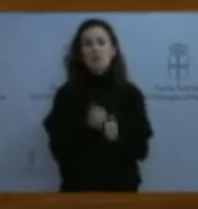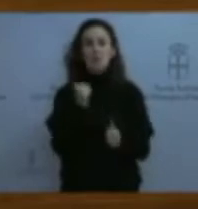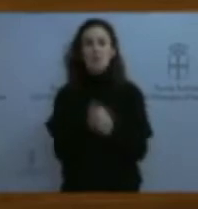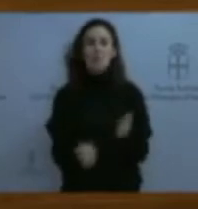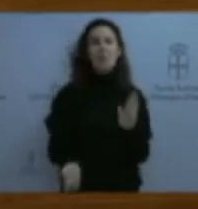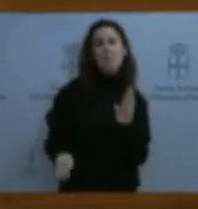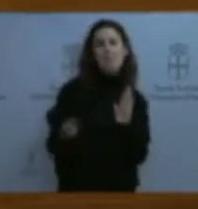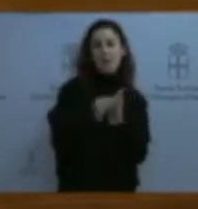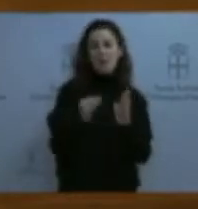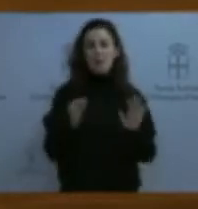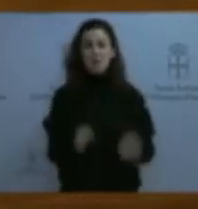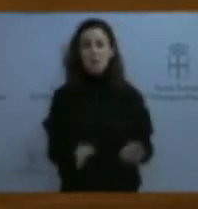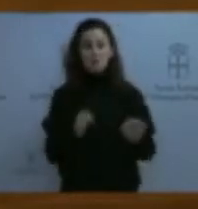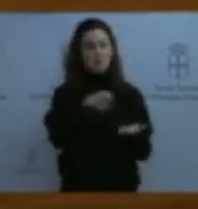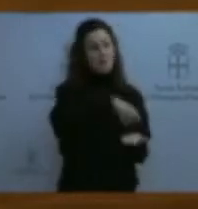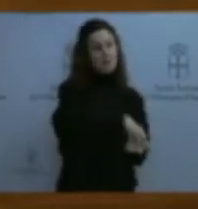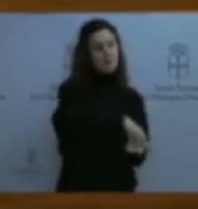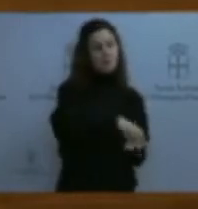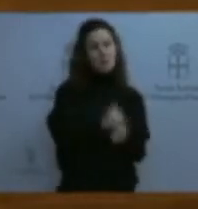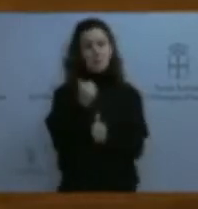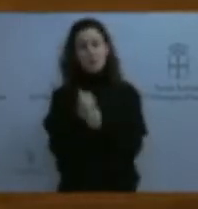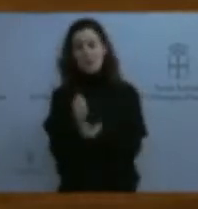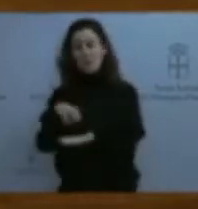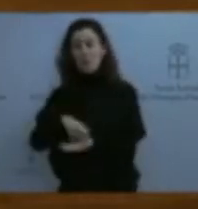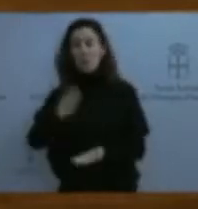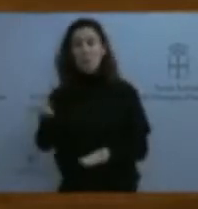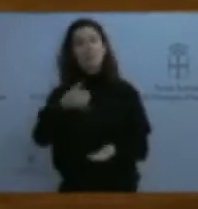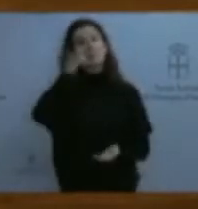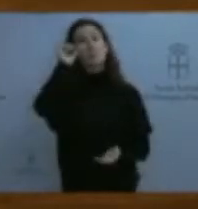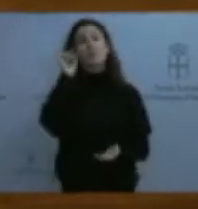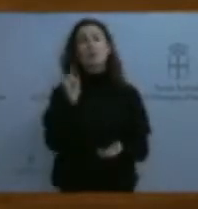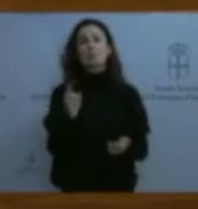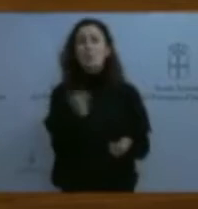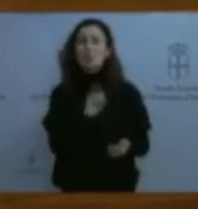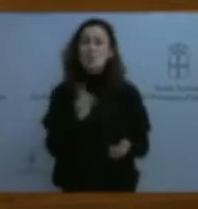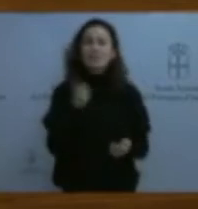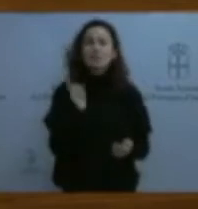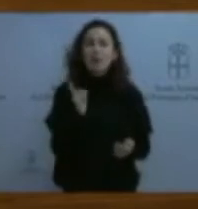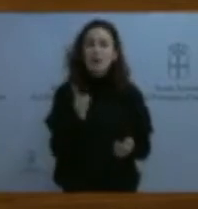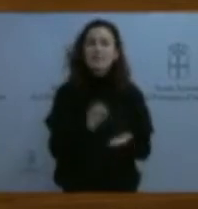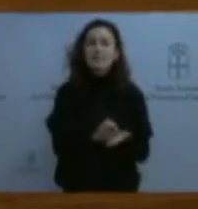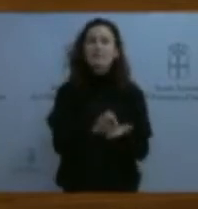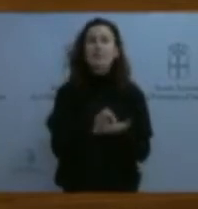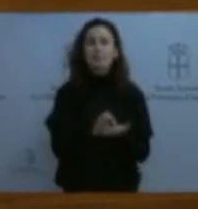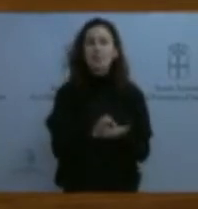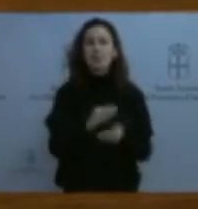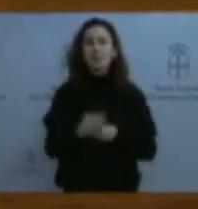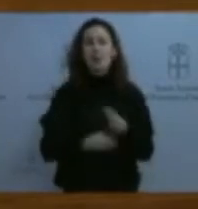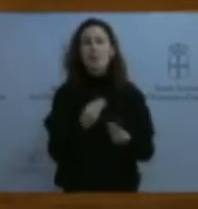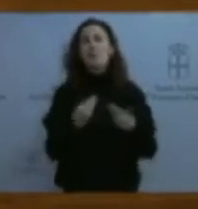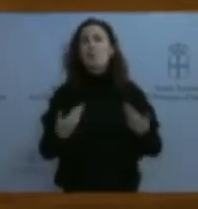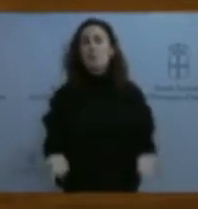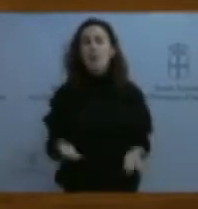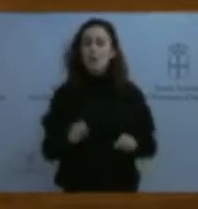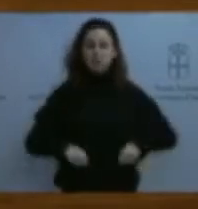de un centro para otro, porque los riesgos no solo tienen que ver con la actividad o el servicio que se realiza, sino también con la estructura del edificio,